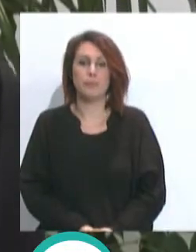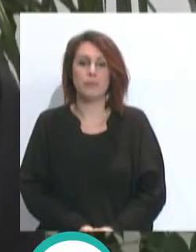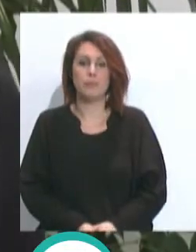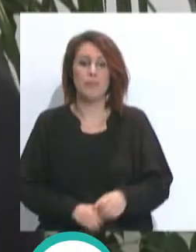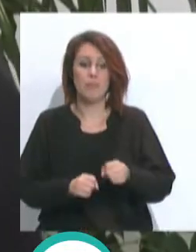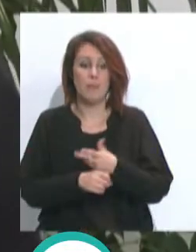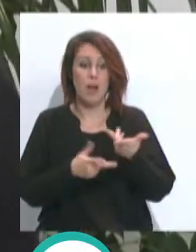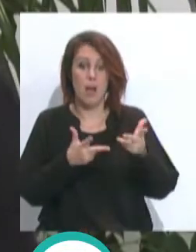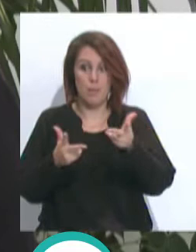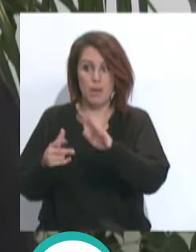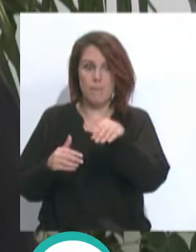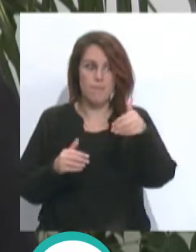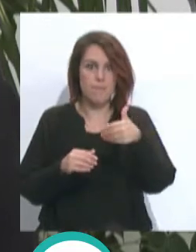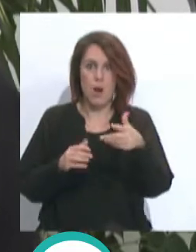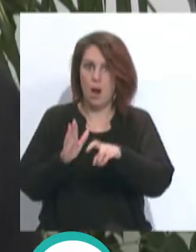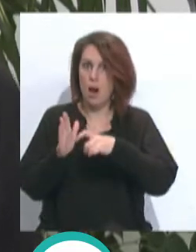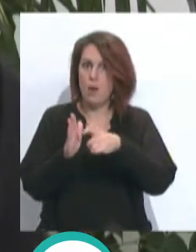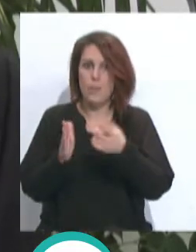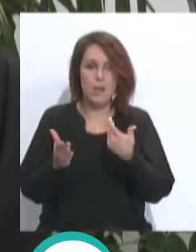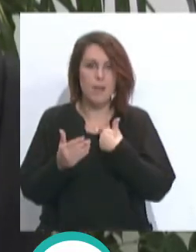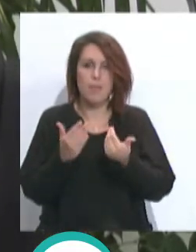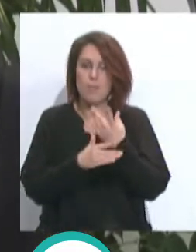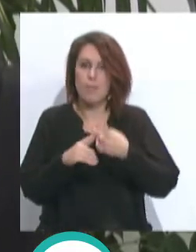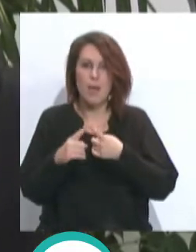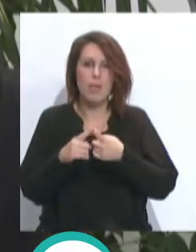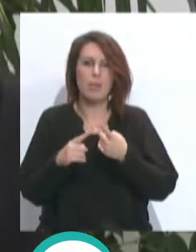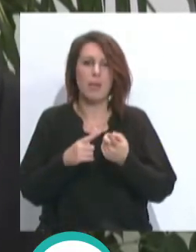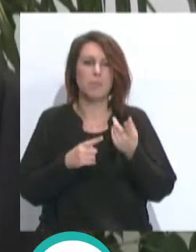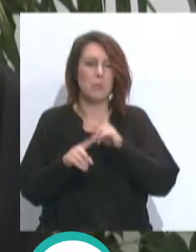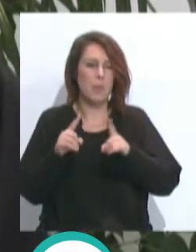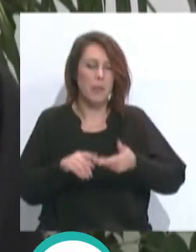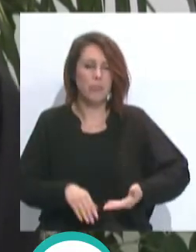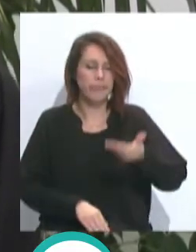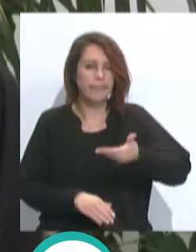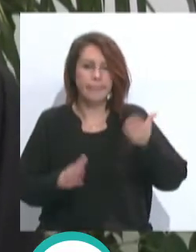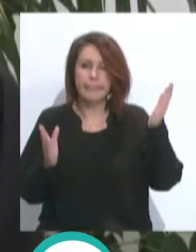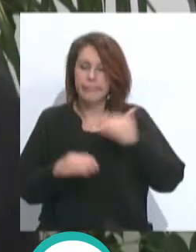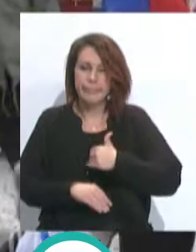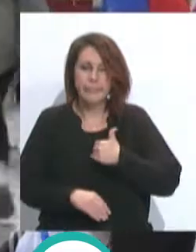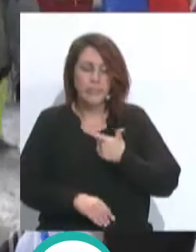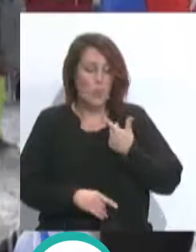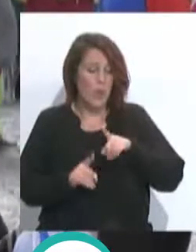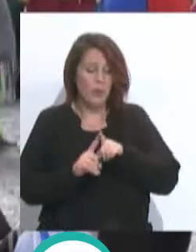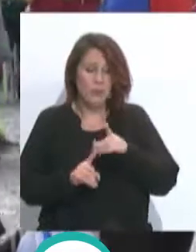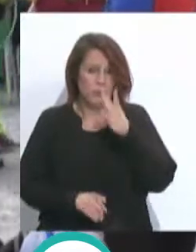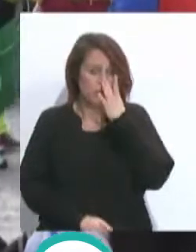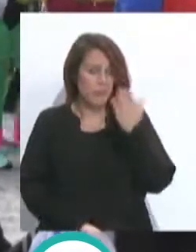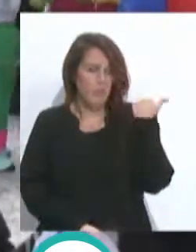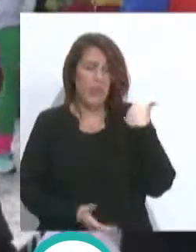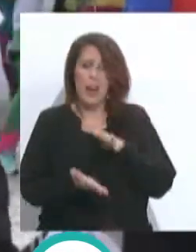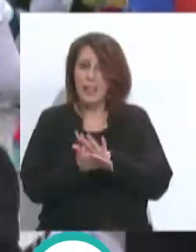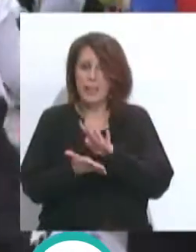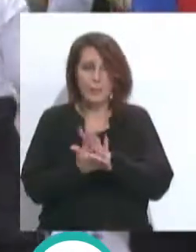terrazas se llenaron, sobre todo al mediodía. Ausencia de incidentes importantes. Yo creo que ha sido un carnaval muy